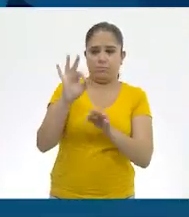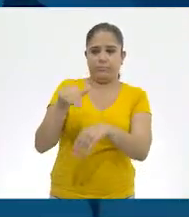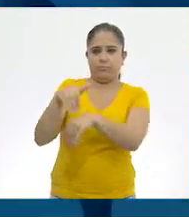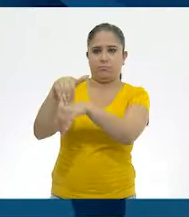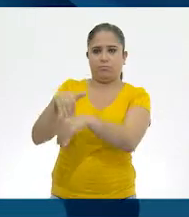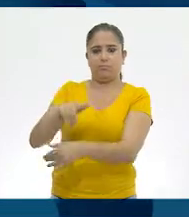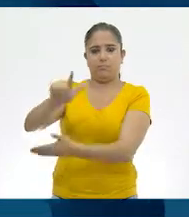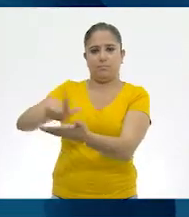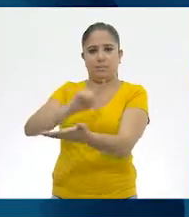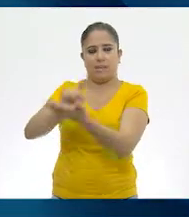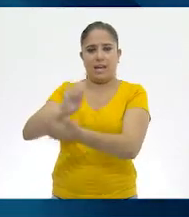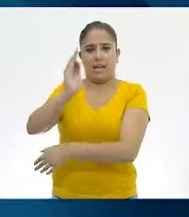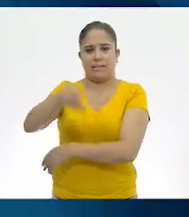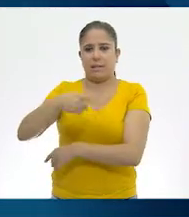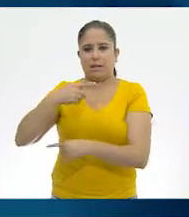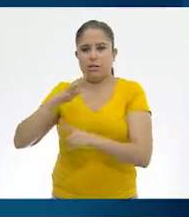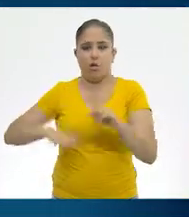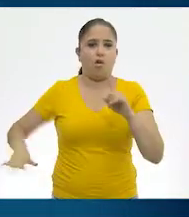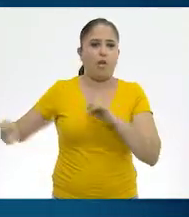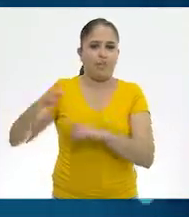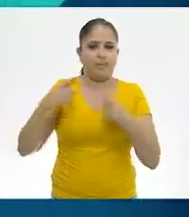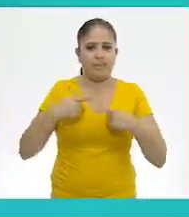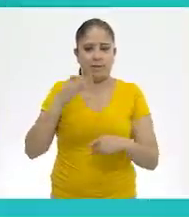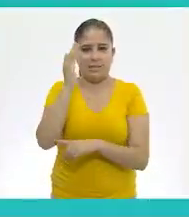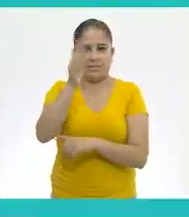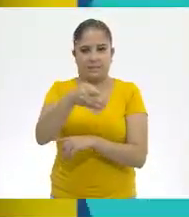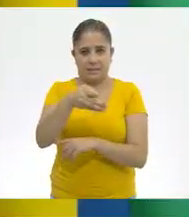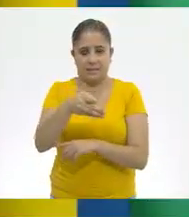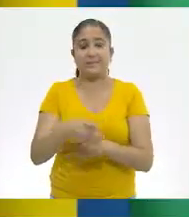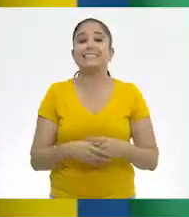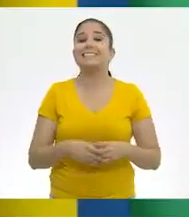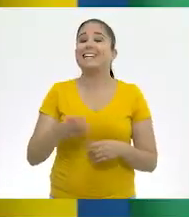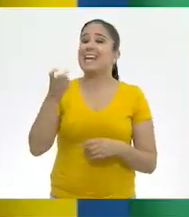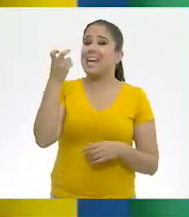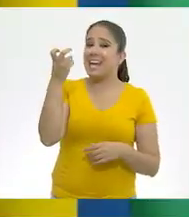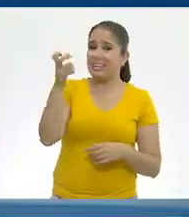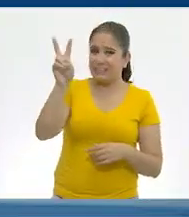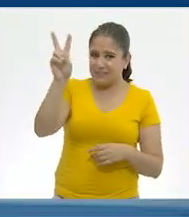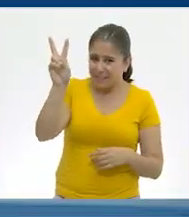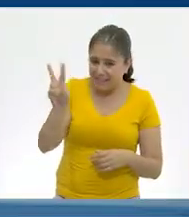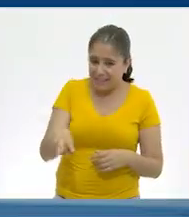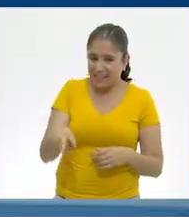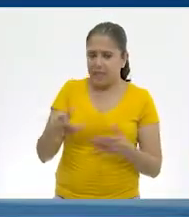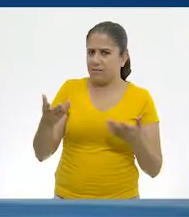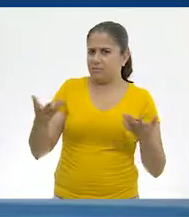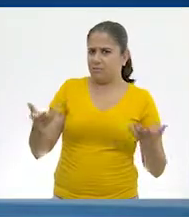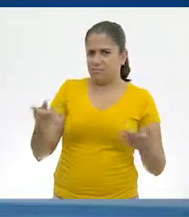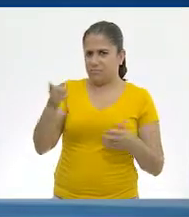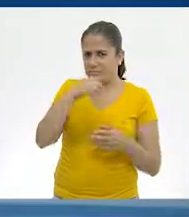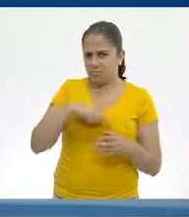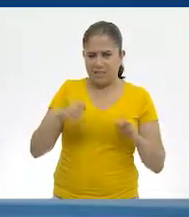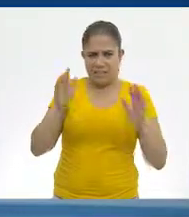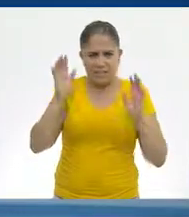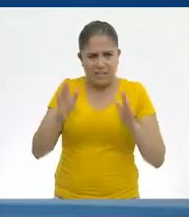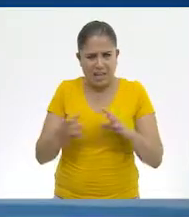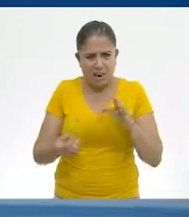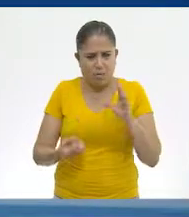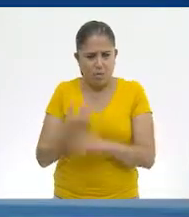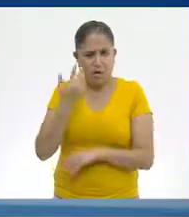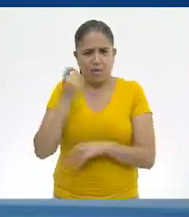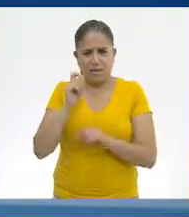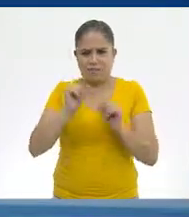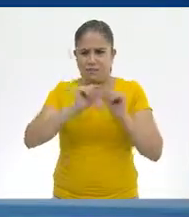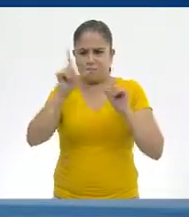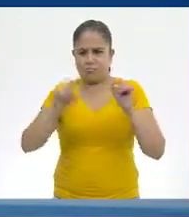y que es aceptado por todos, ¿cierto? Sí, es verdad. Además, si ya estábamos de nuevo en una